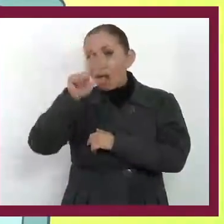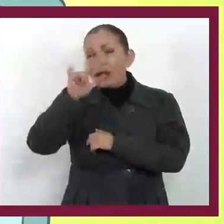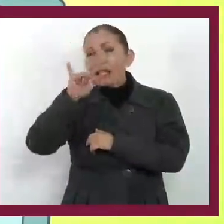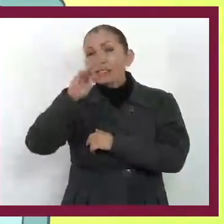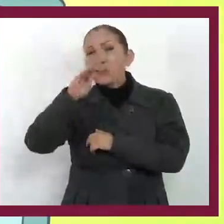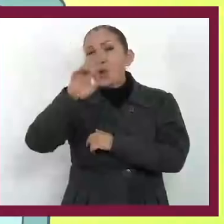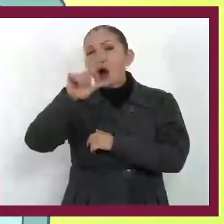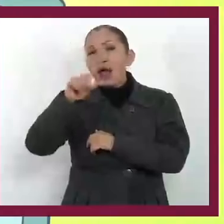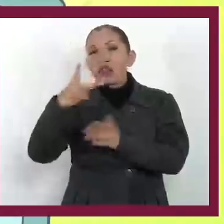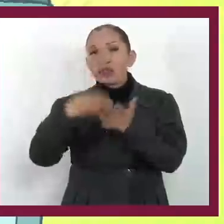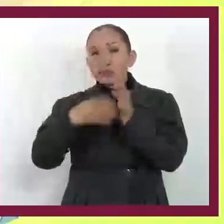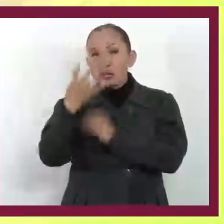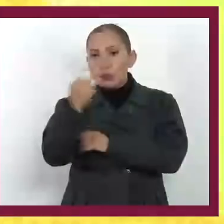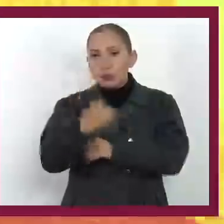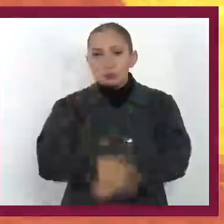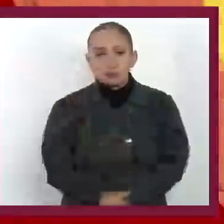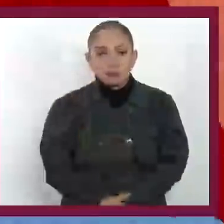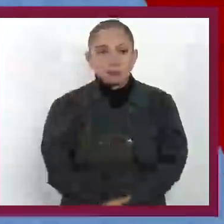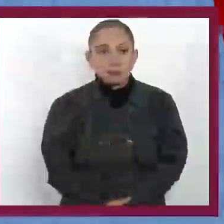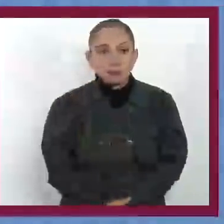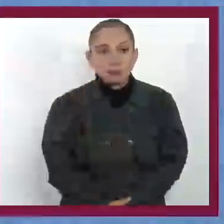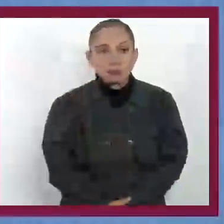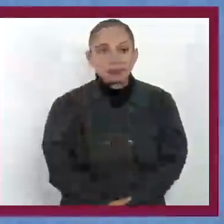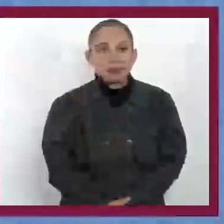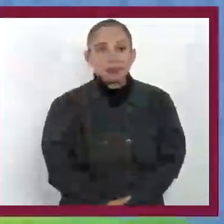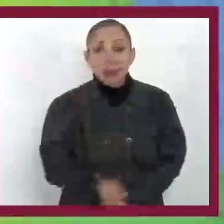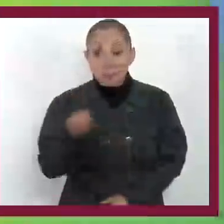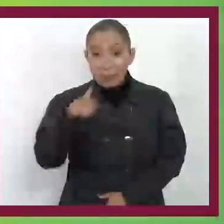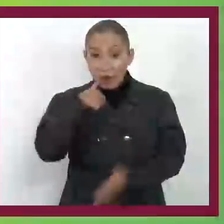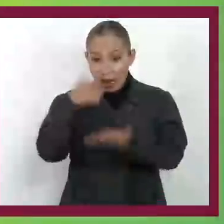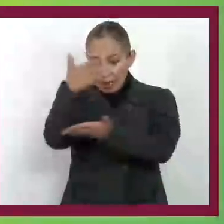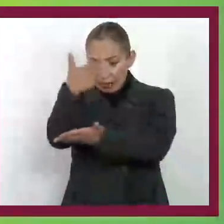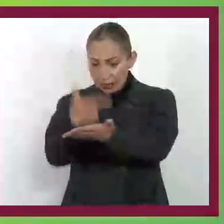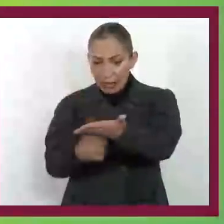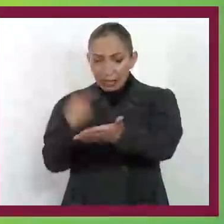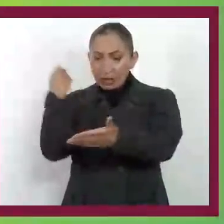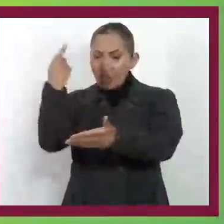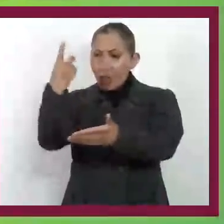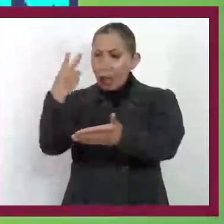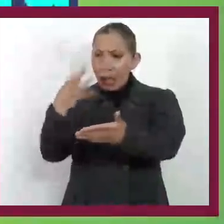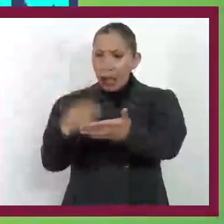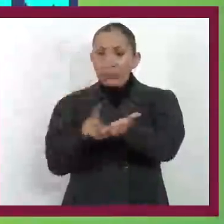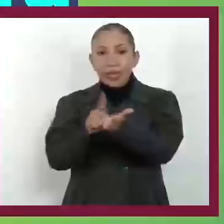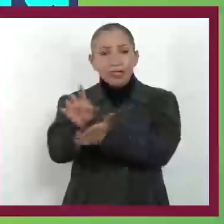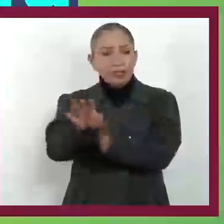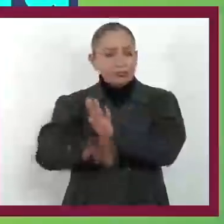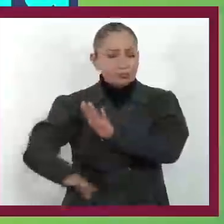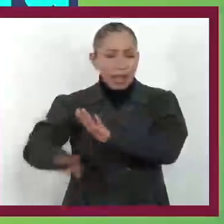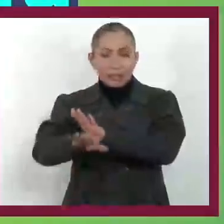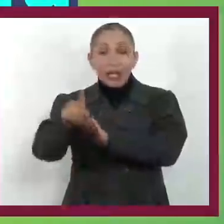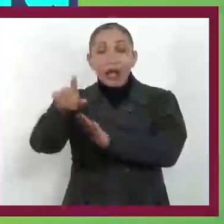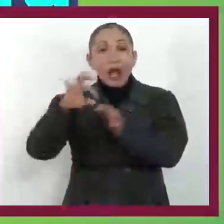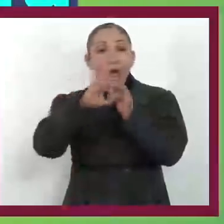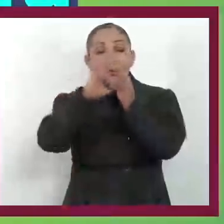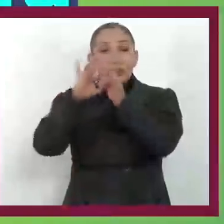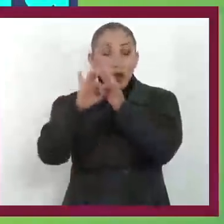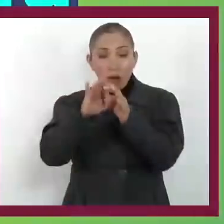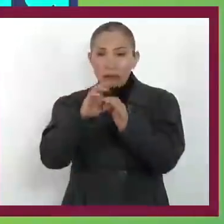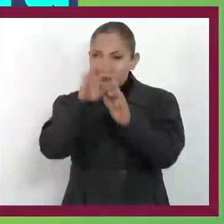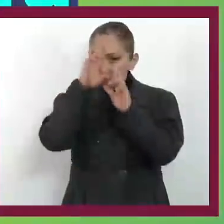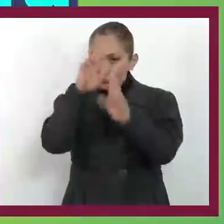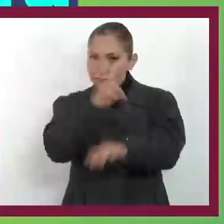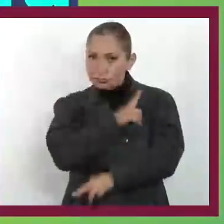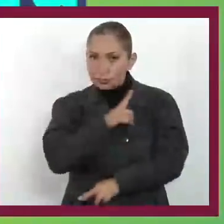Lisboa en 2009. En esta carta se enumeran los derechos básicos que la Unión debe